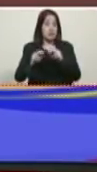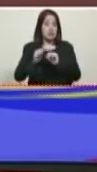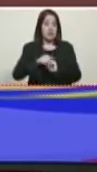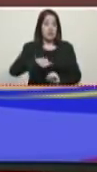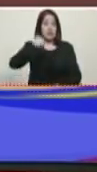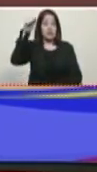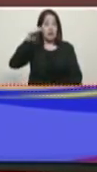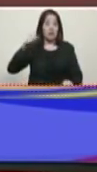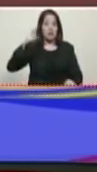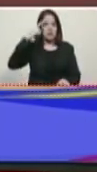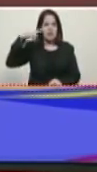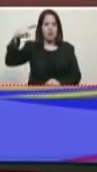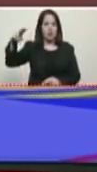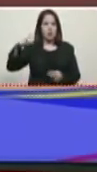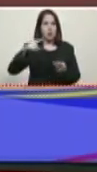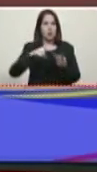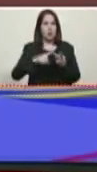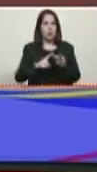antonio